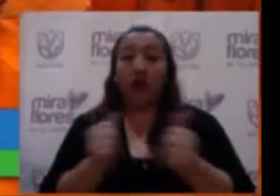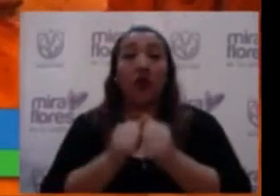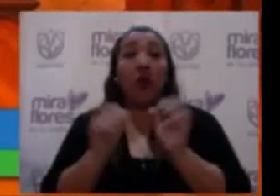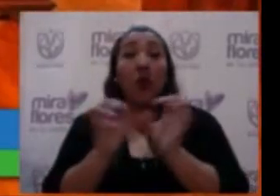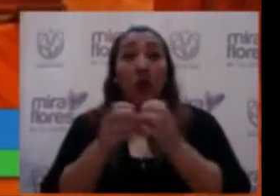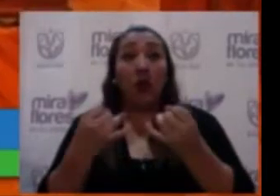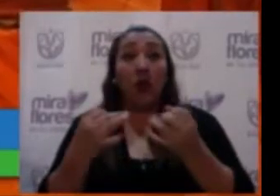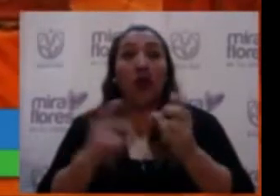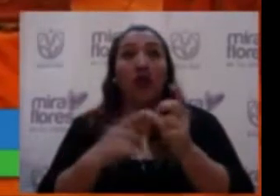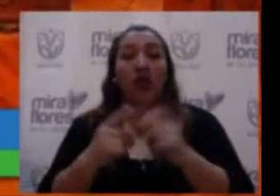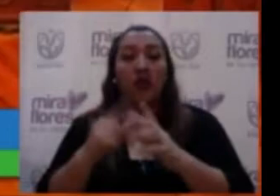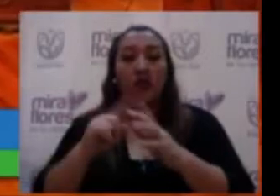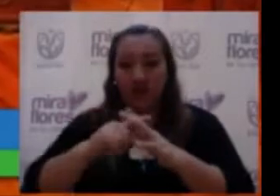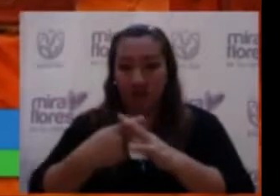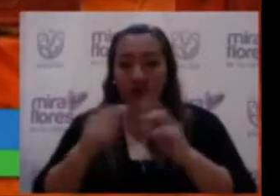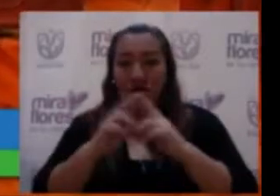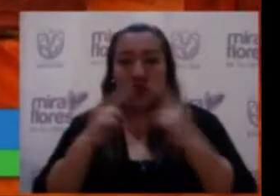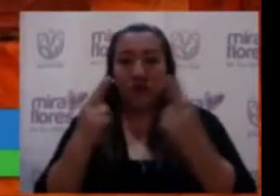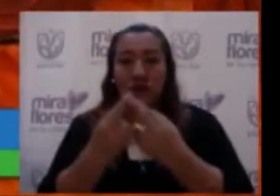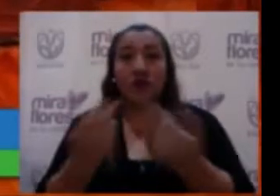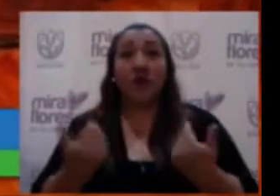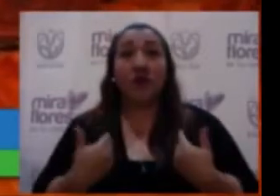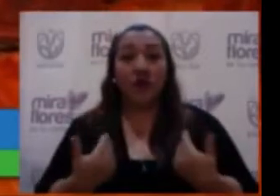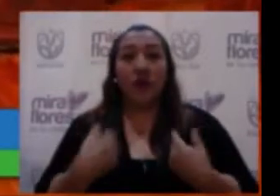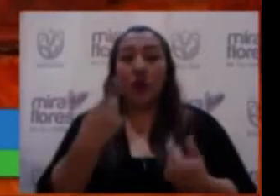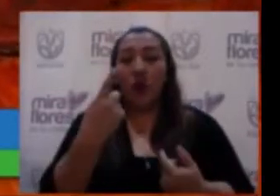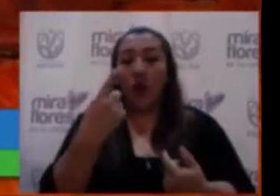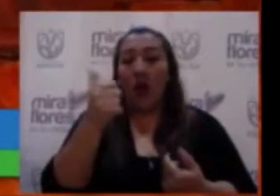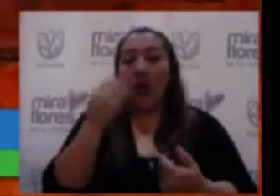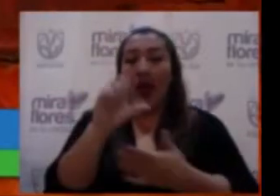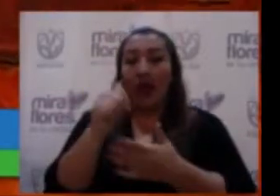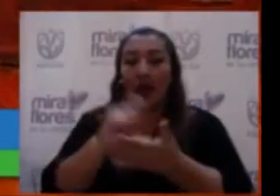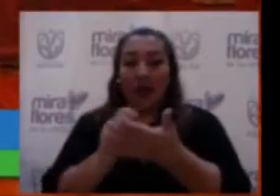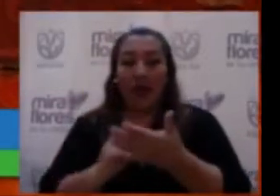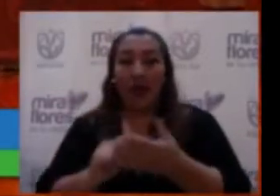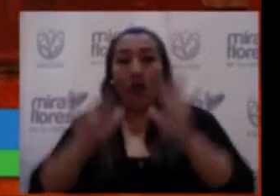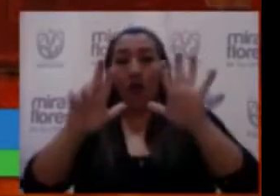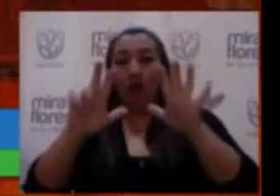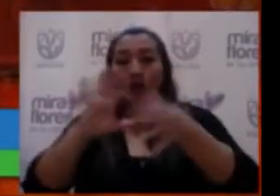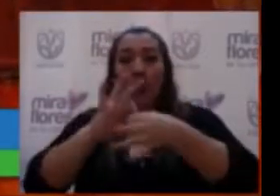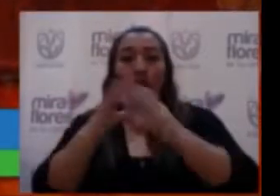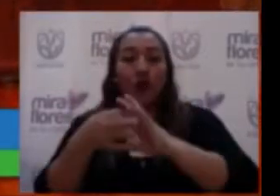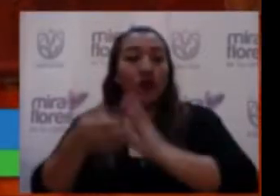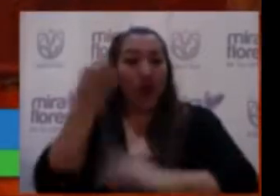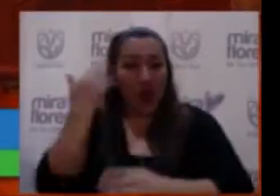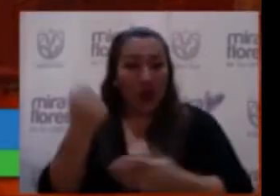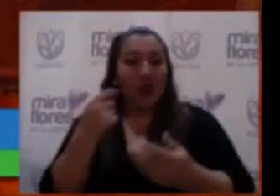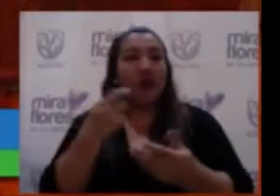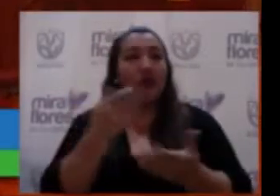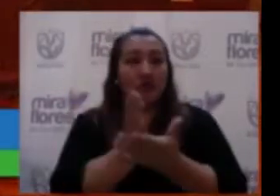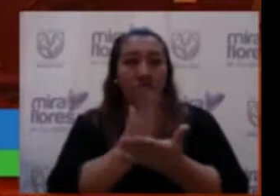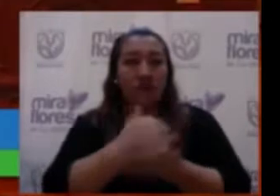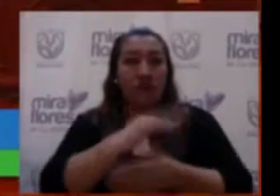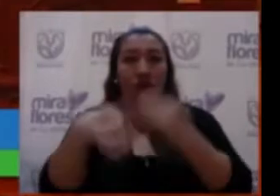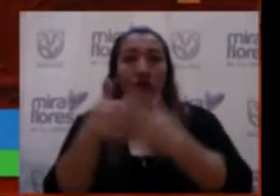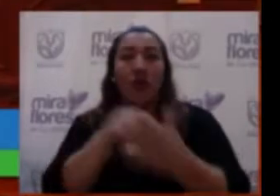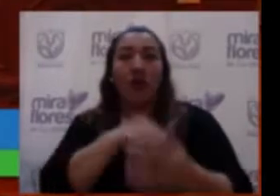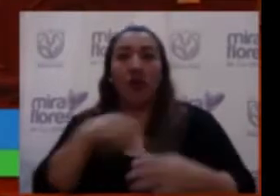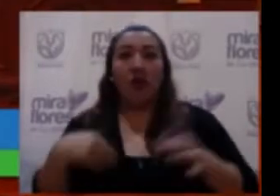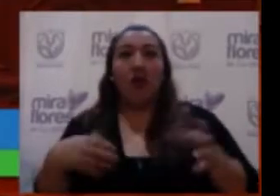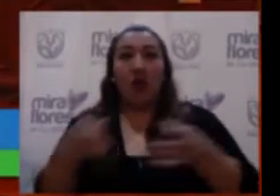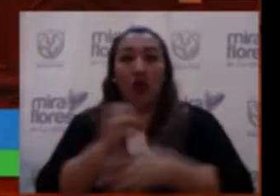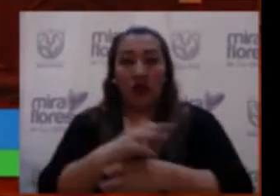quórum reglamentario damos por instalada la sesión y tenemos un acta de fecha 8 de agosto que ha sido repartida a todos los miembros del